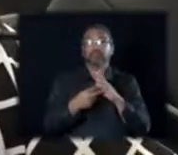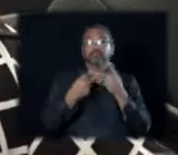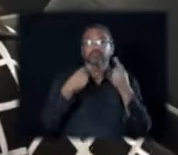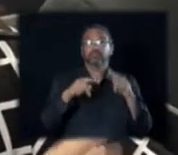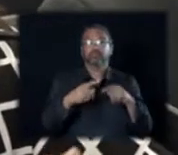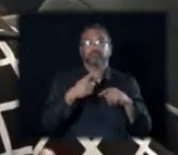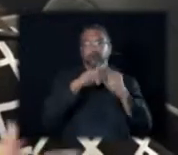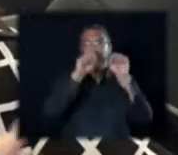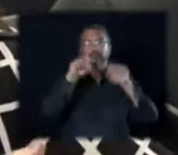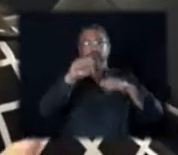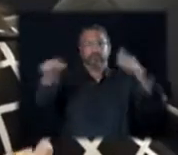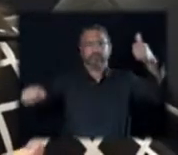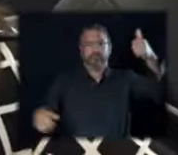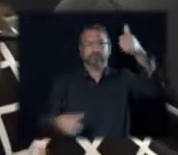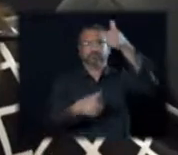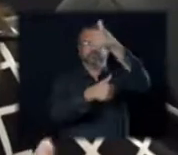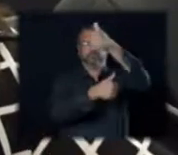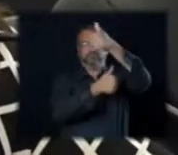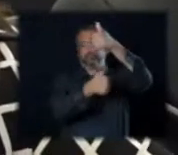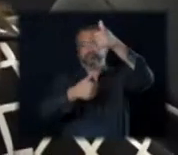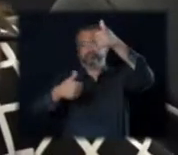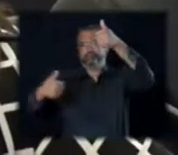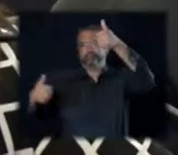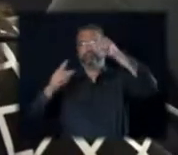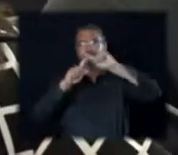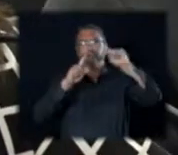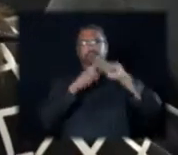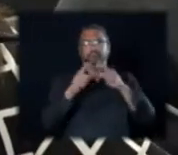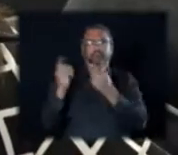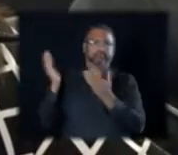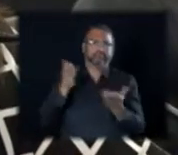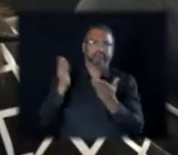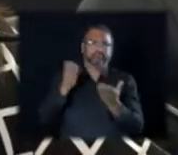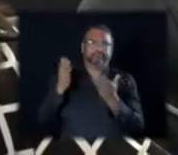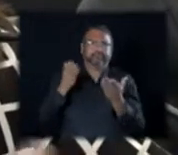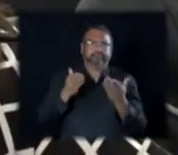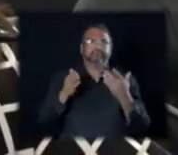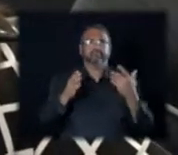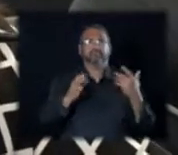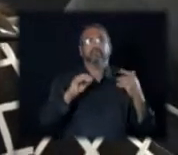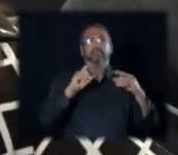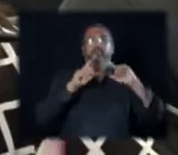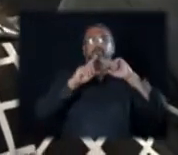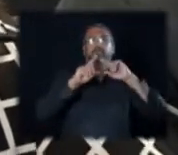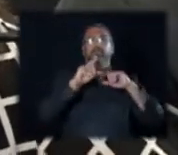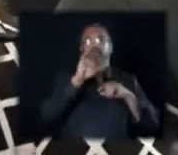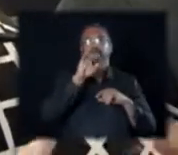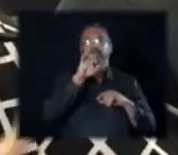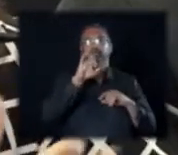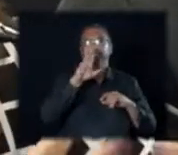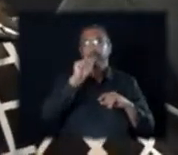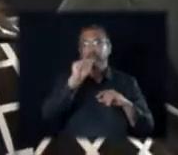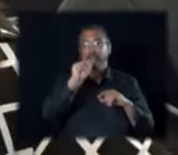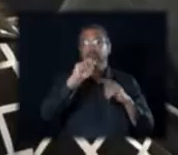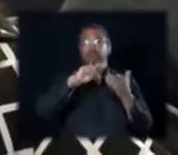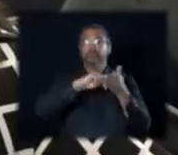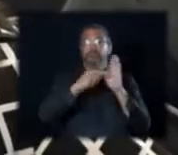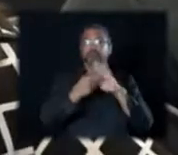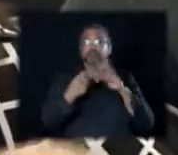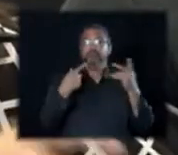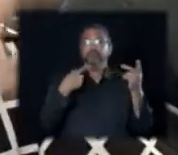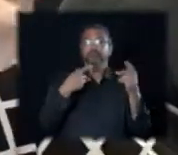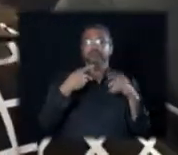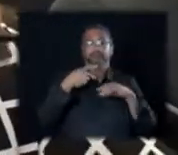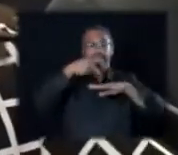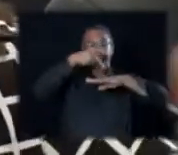poner en un sistema todos los ingresos de Puerto Rico, así cool se llamaba, algo así. Todo lo que